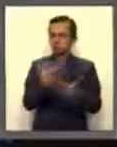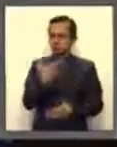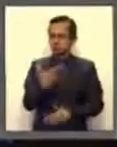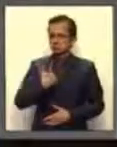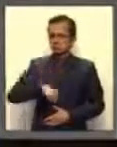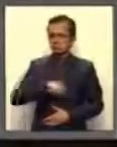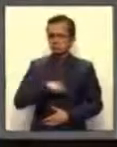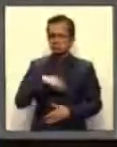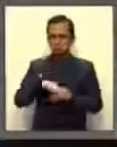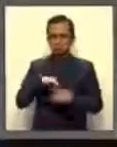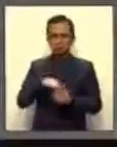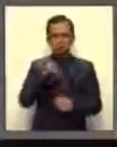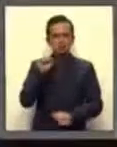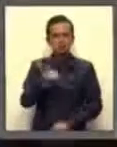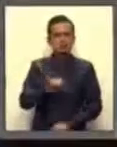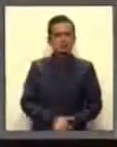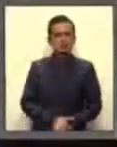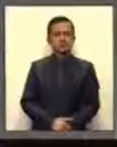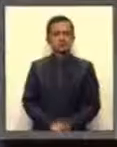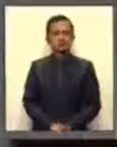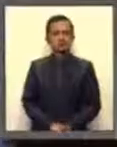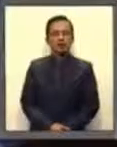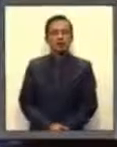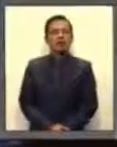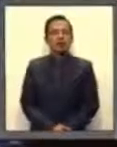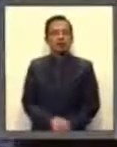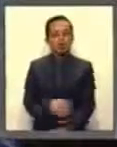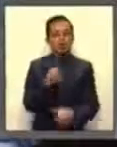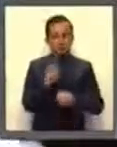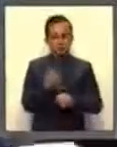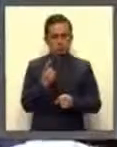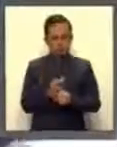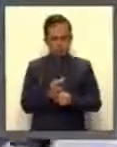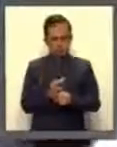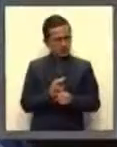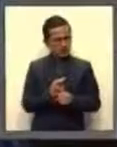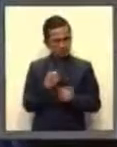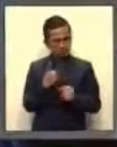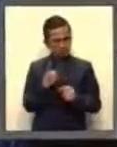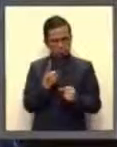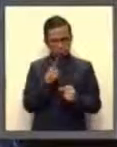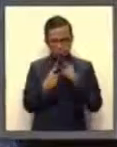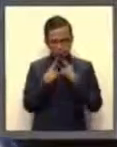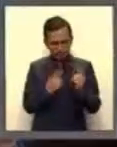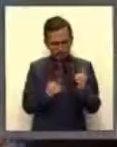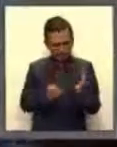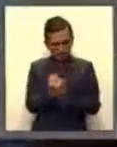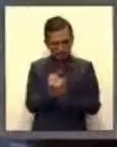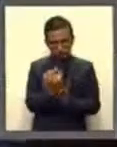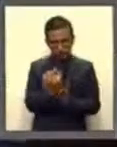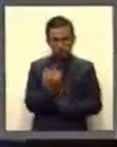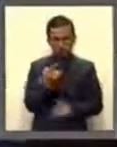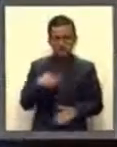es positiva esta propuesta para dotar de facultades en materia de educación tributaria. Es una propuesta que Morena